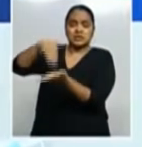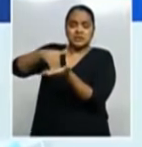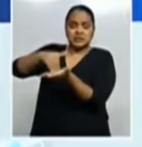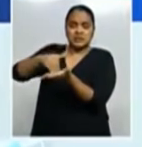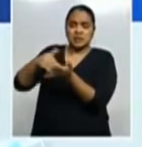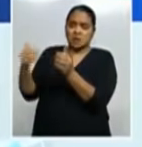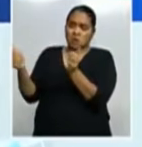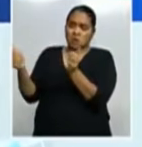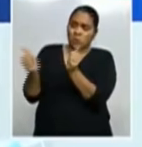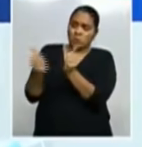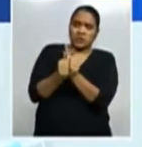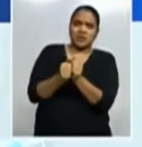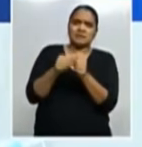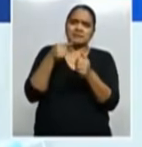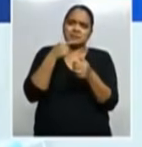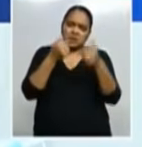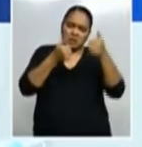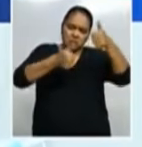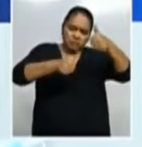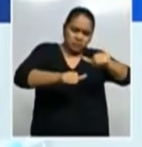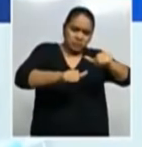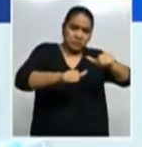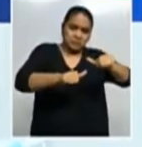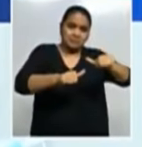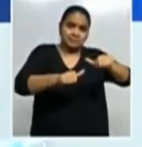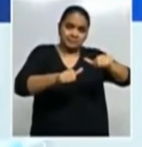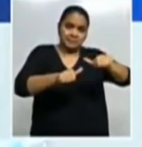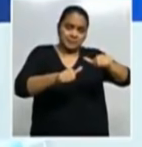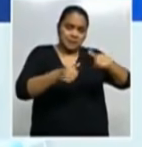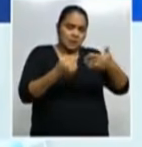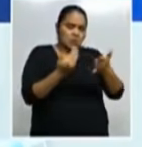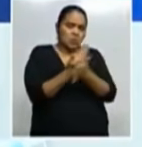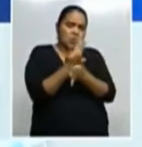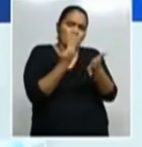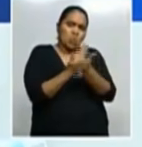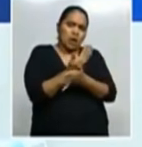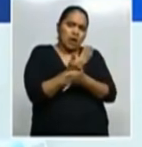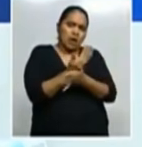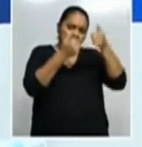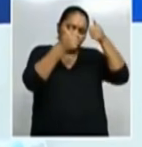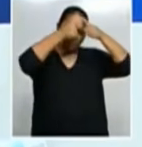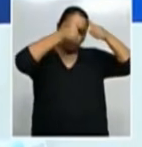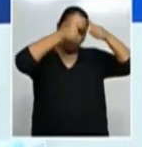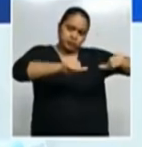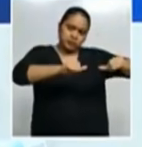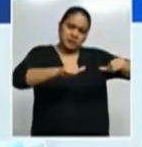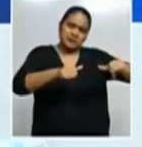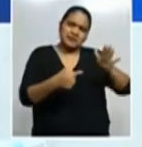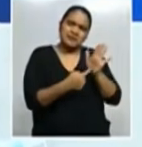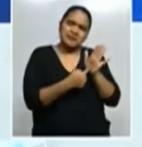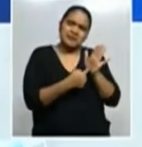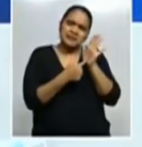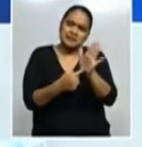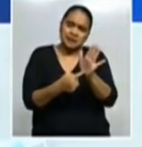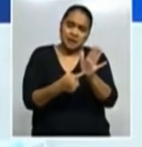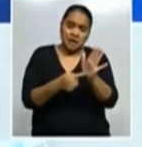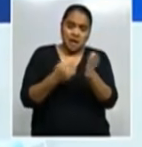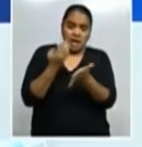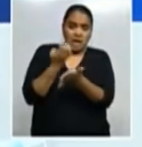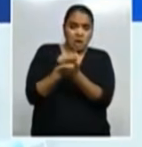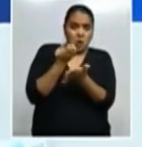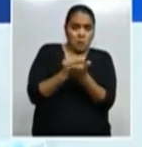modelo de fondos de garantía que venga a ser una herramienta que permita la reactivación